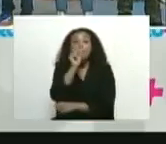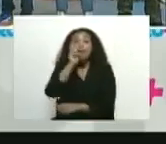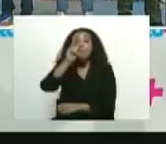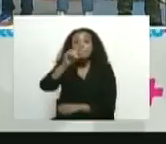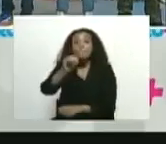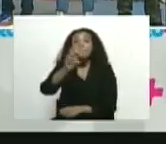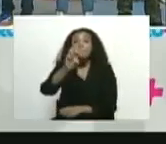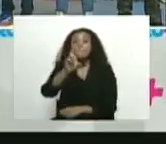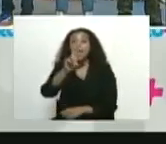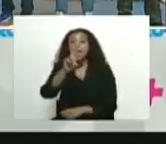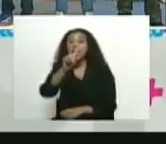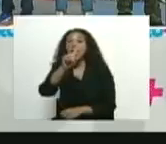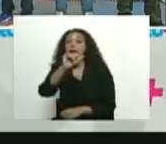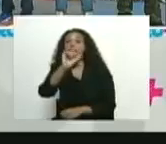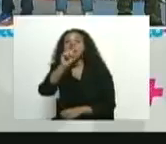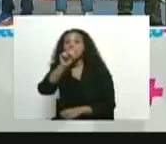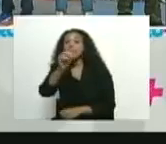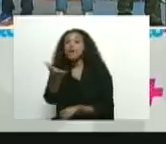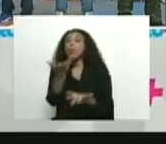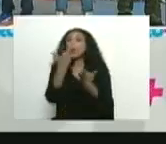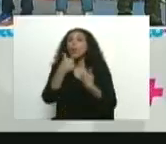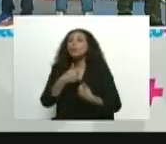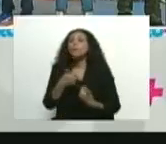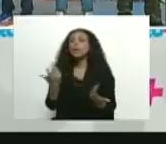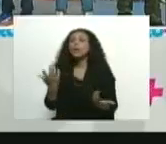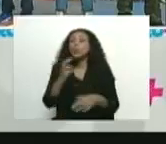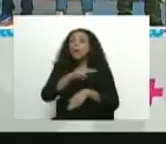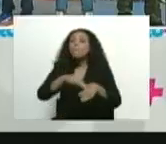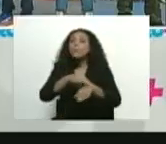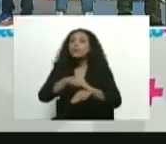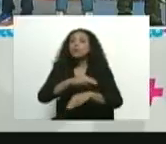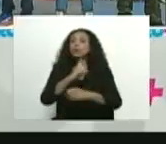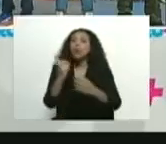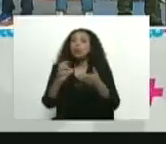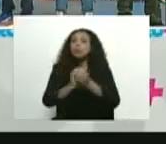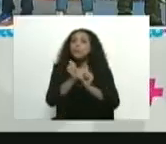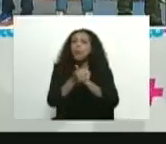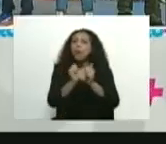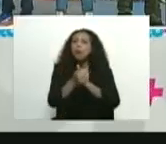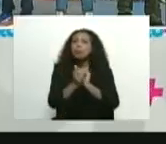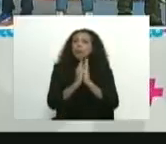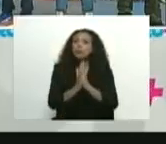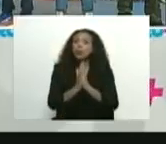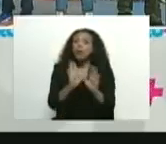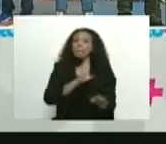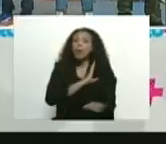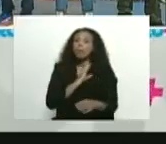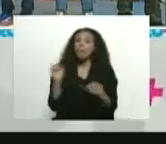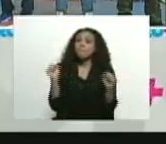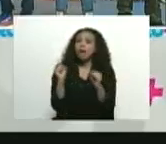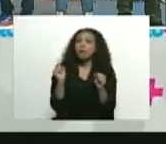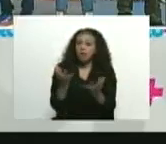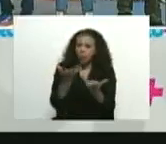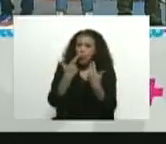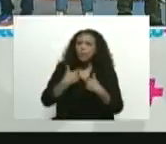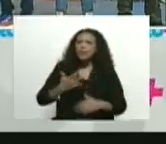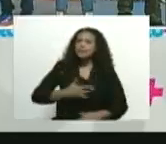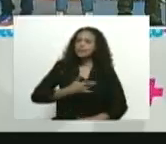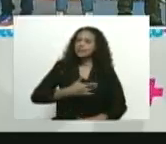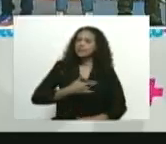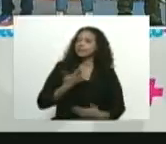Mervin se fue. Cuéntame, Mervin. Tú eres ministro del deporte, Mervin. Eres merideño. ¿Qué